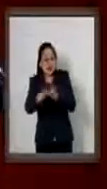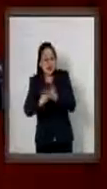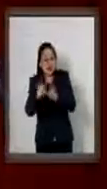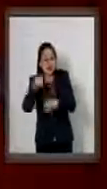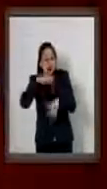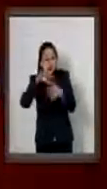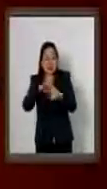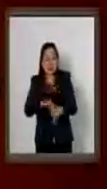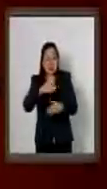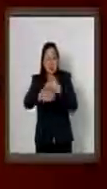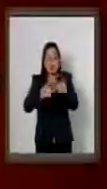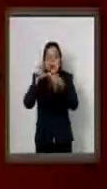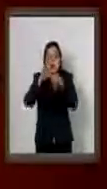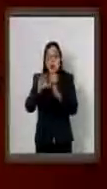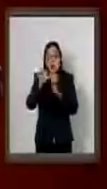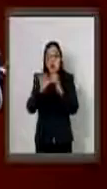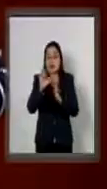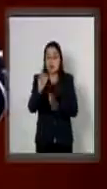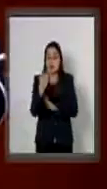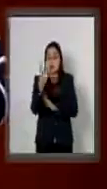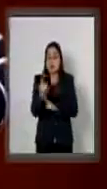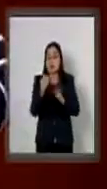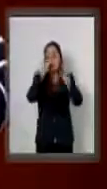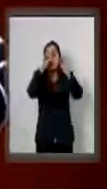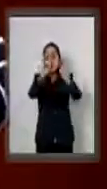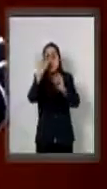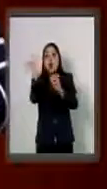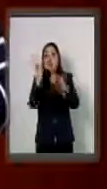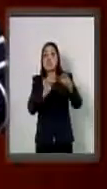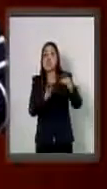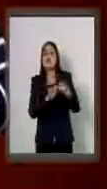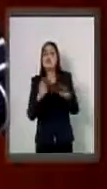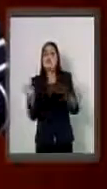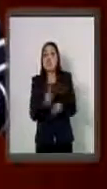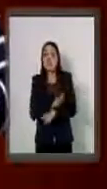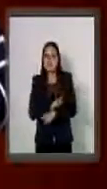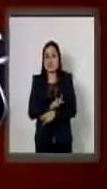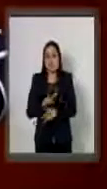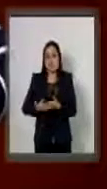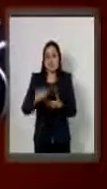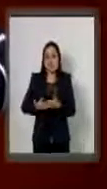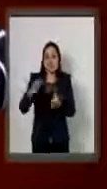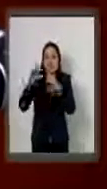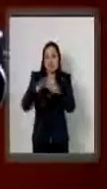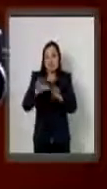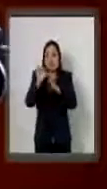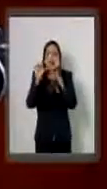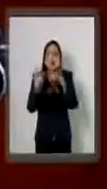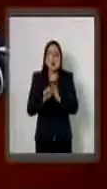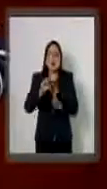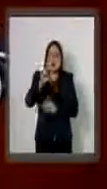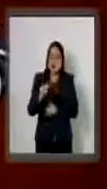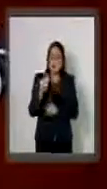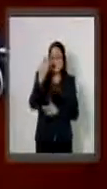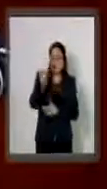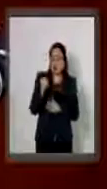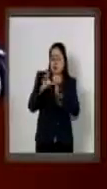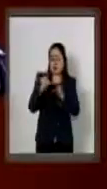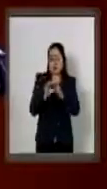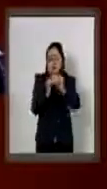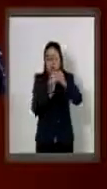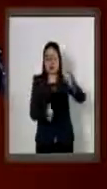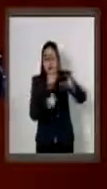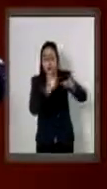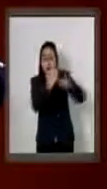a los procedimientos del artículo 29, o estamos en la situación en donde en términos del artículo 89